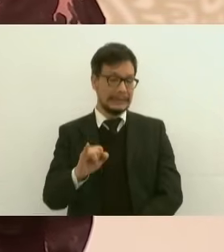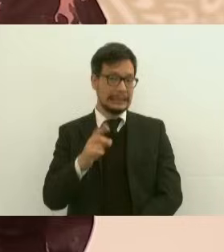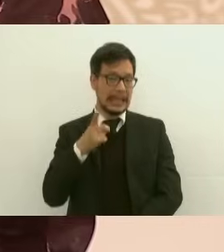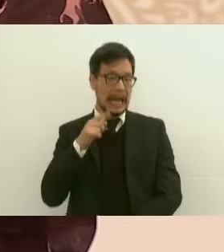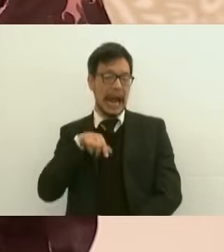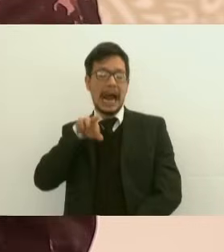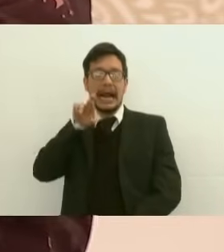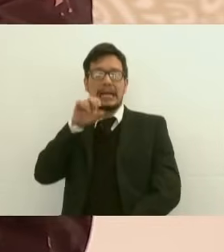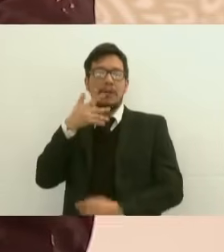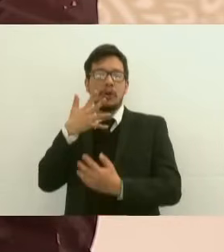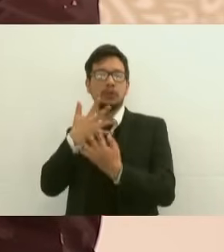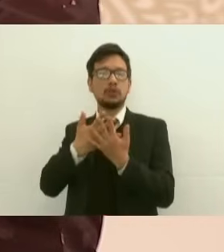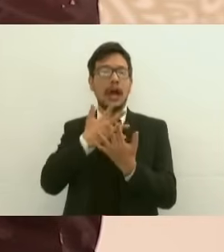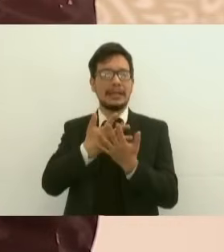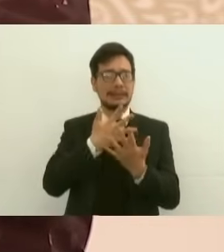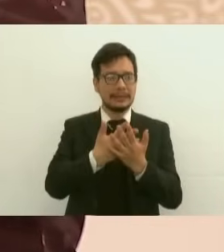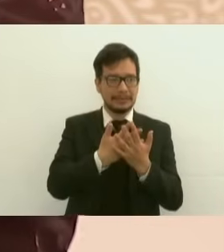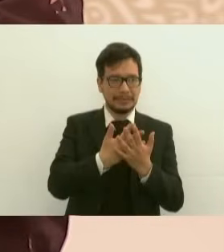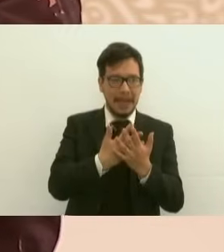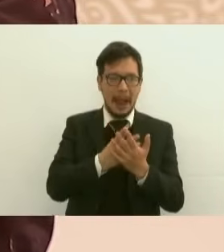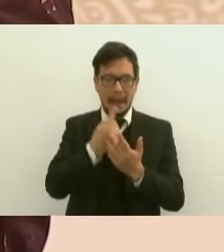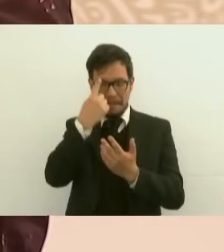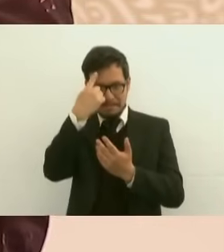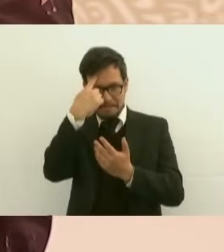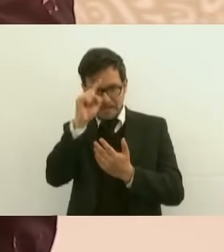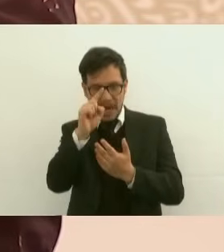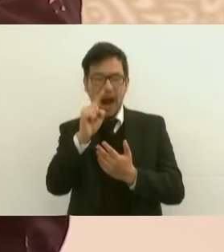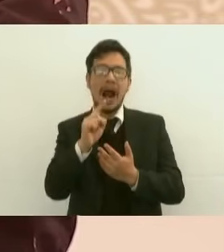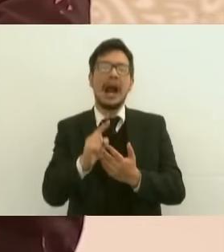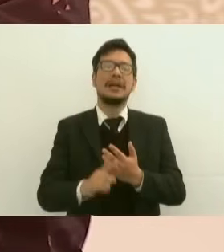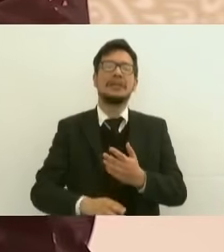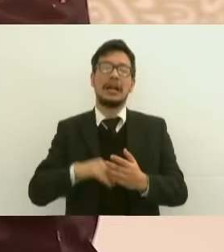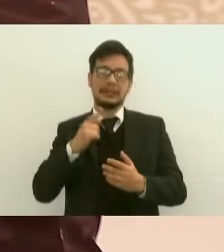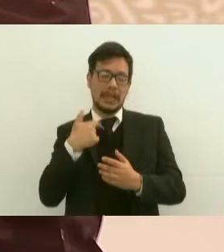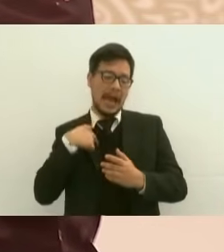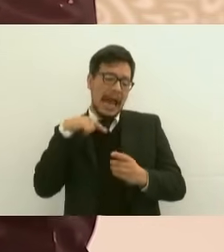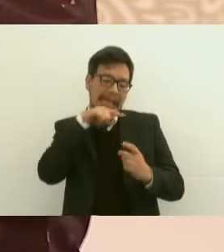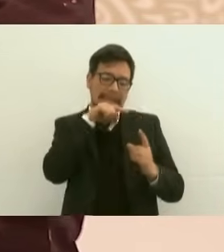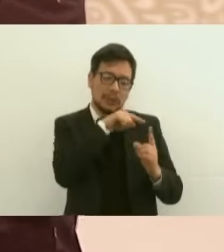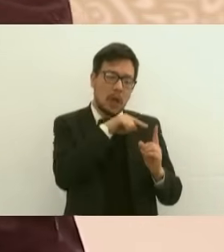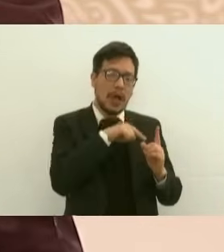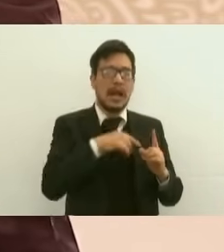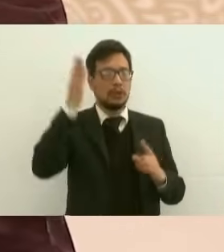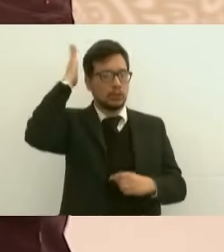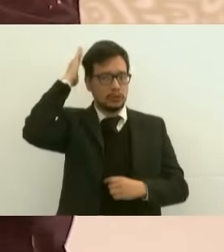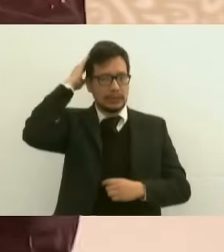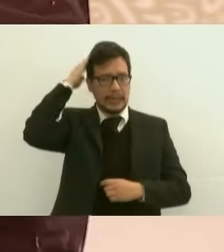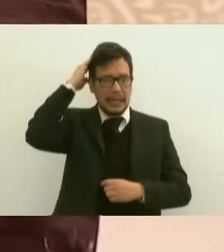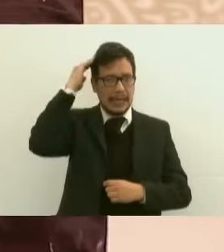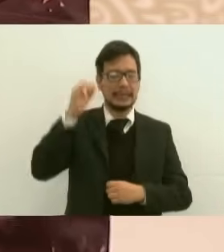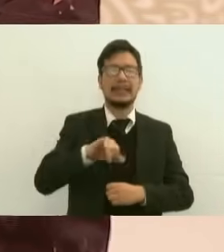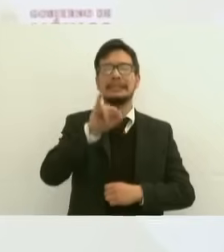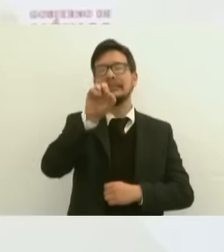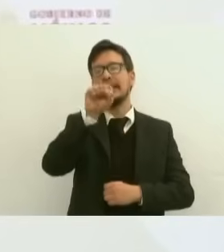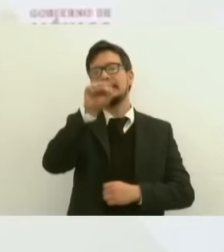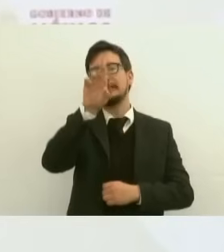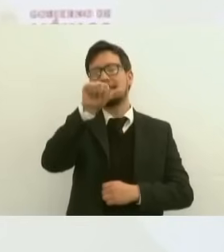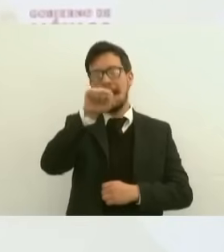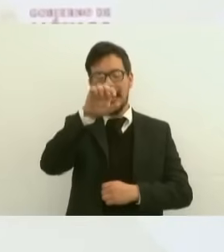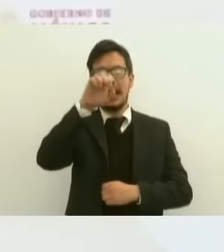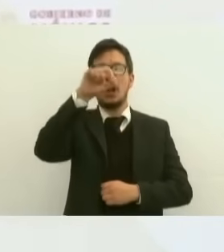Readaptación Social Federal, encabezado por Asael Ruiz, ha realizado reuniones, presidente, y visitas